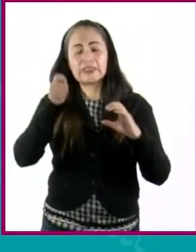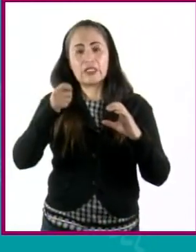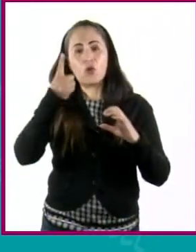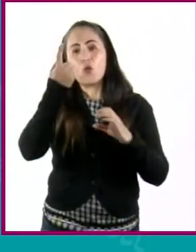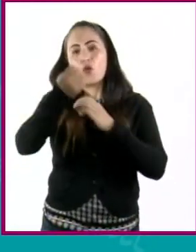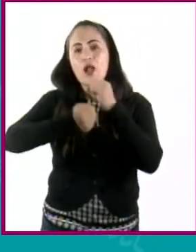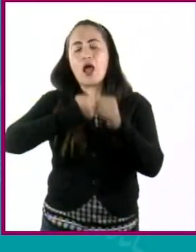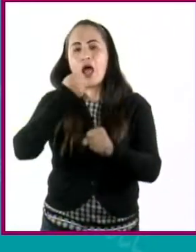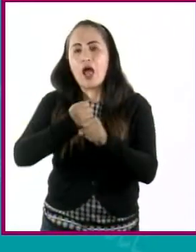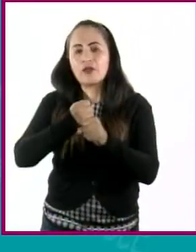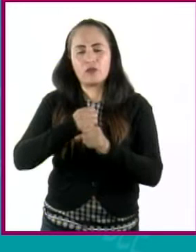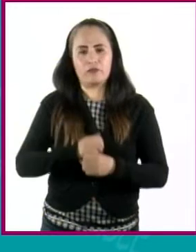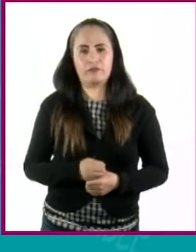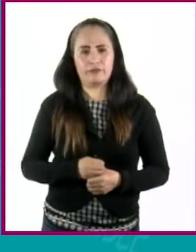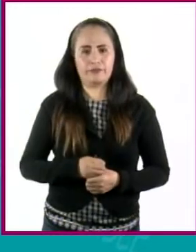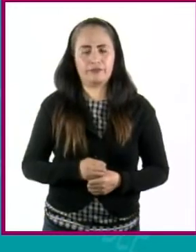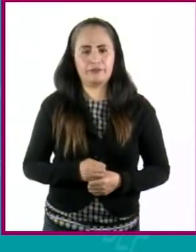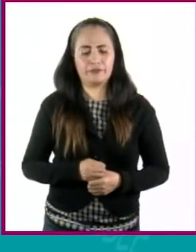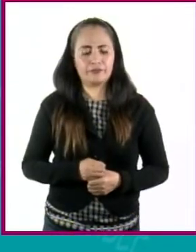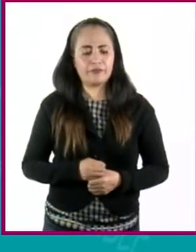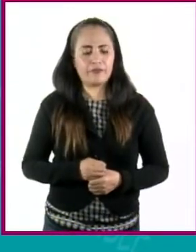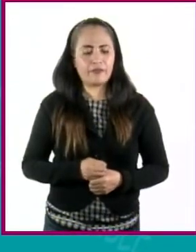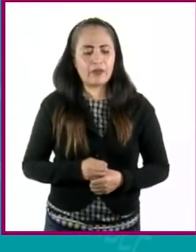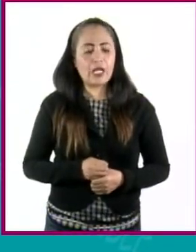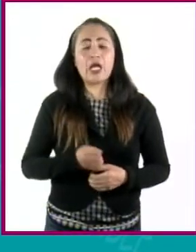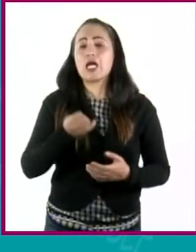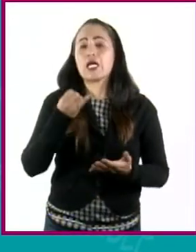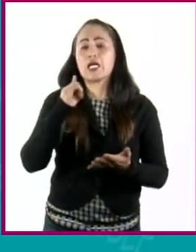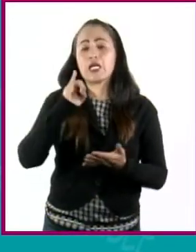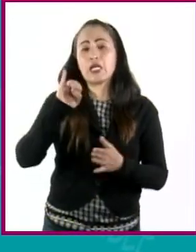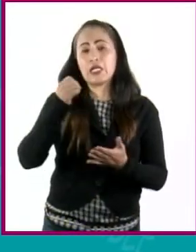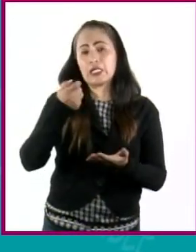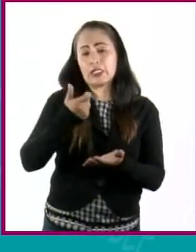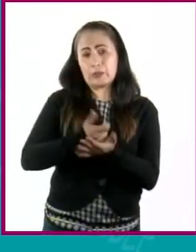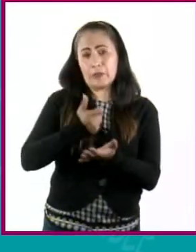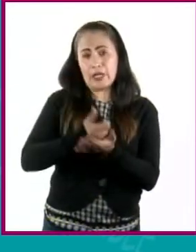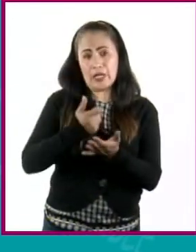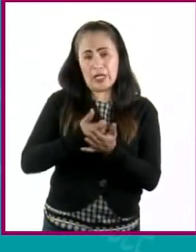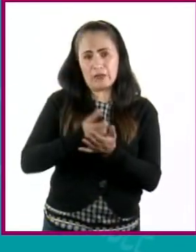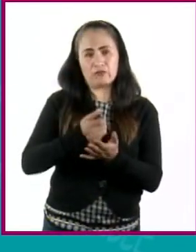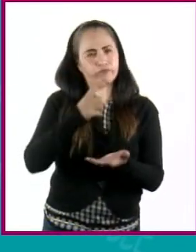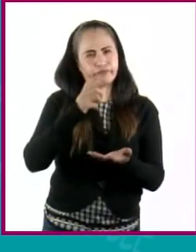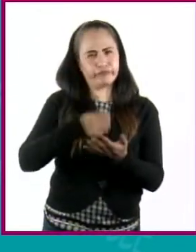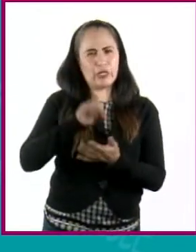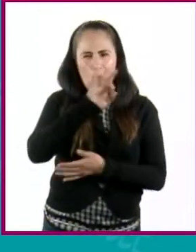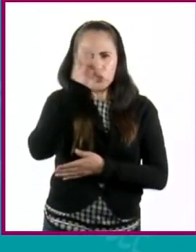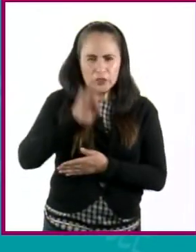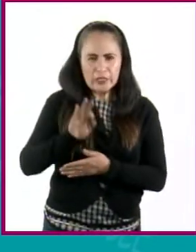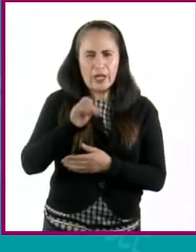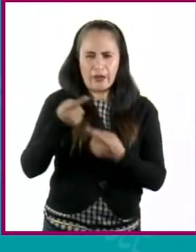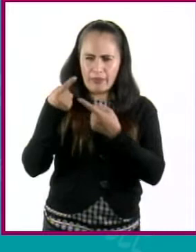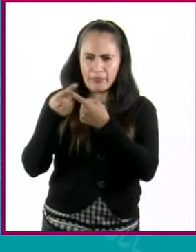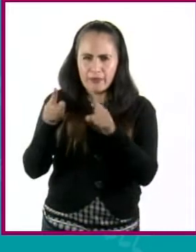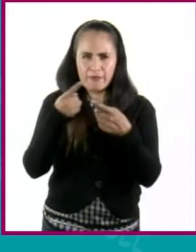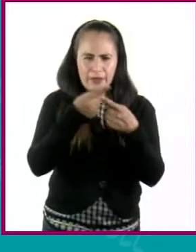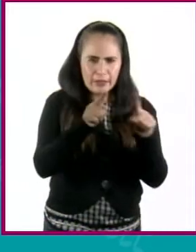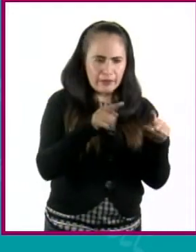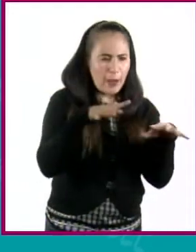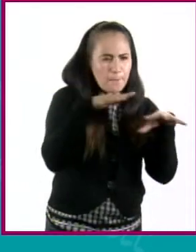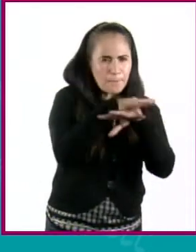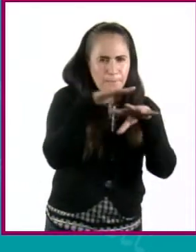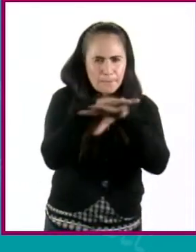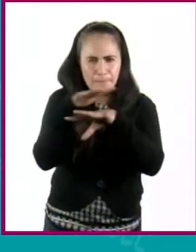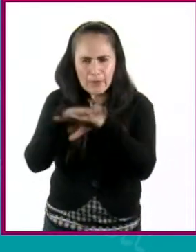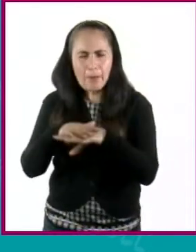Si la tasa de interés o frecuencia con la que se cobran los intereses son diferentes, entonces podemos ajustar los periodos haciendo las